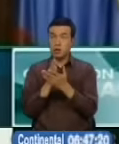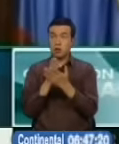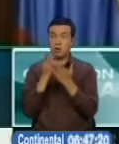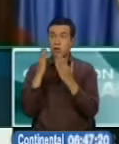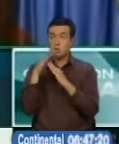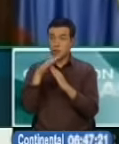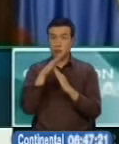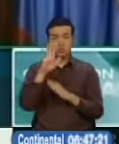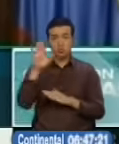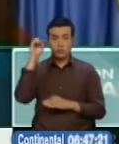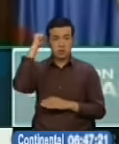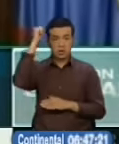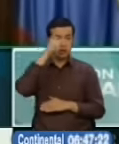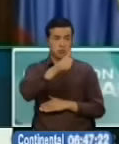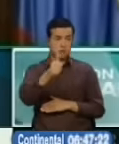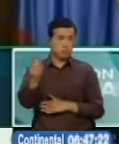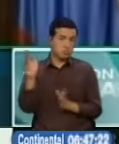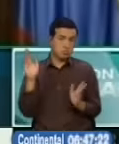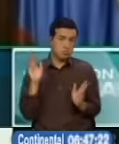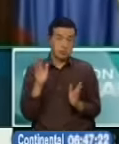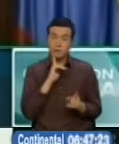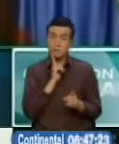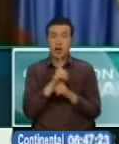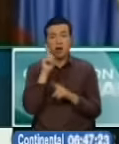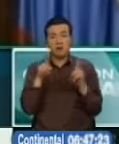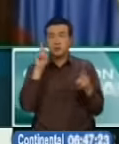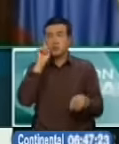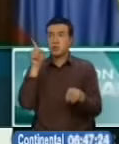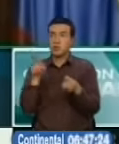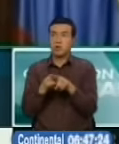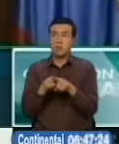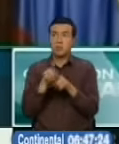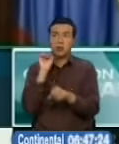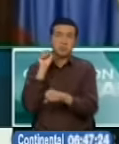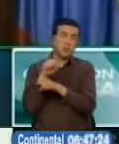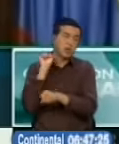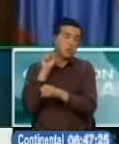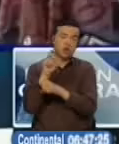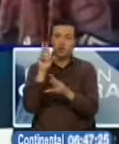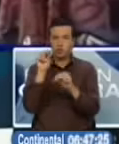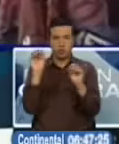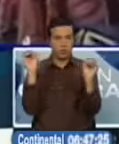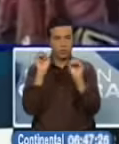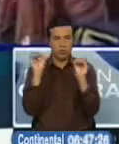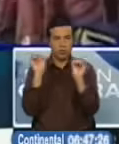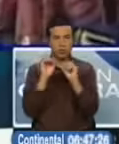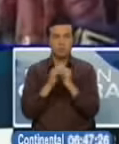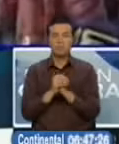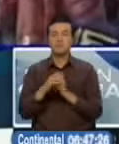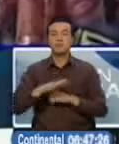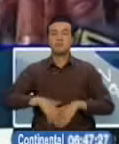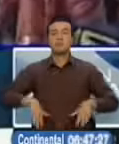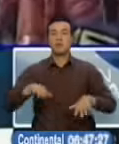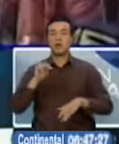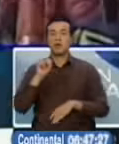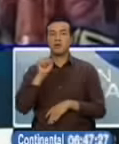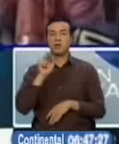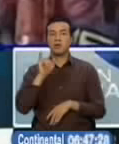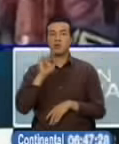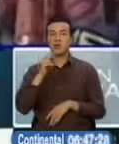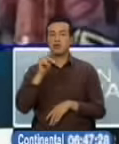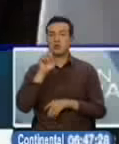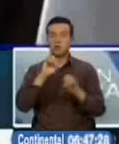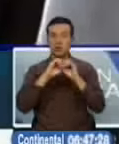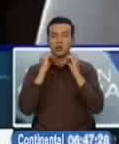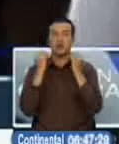profundamente ese derecho, en los que la indiferencia no puede ser la opción. En la Casa de Nariño, organizaciones sociales que